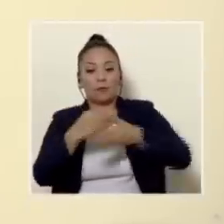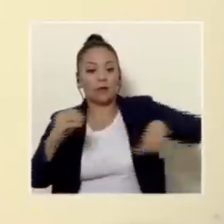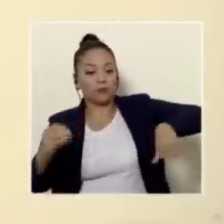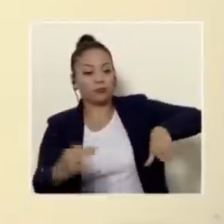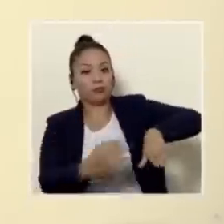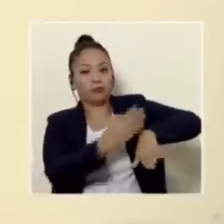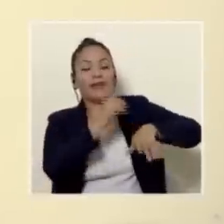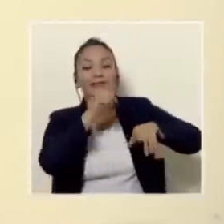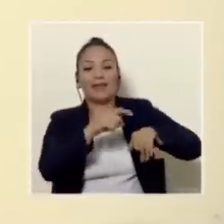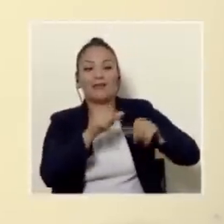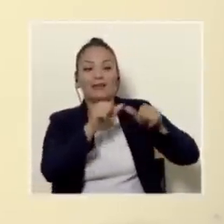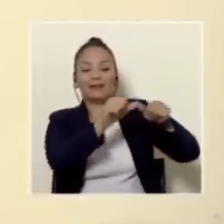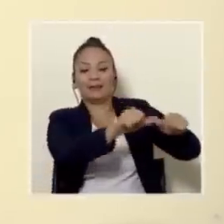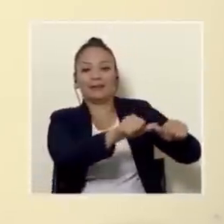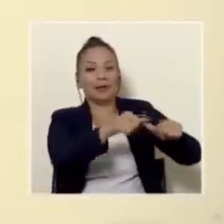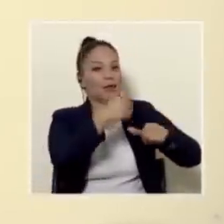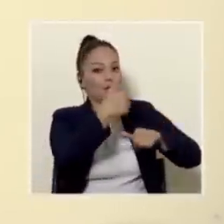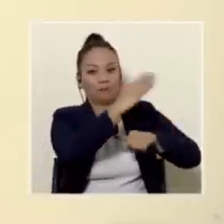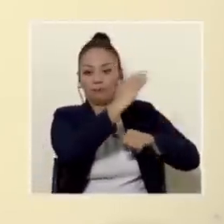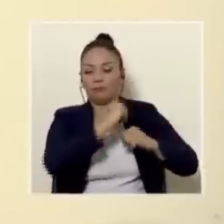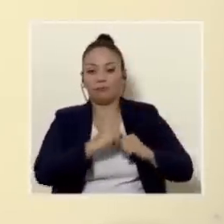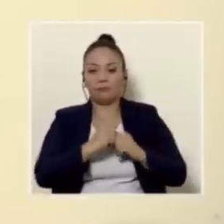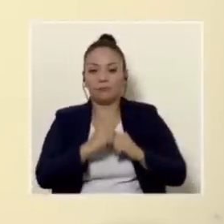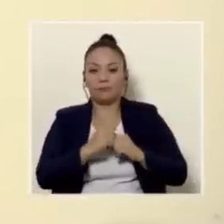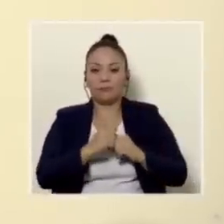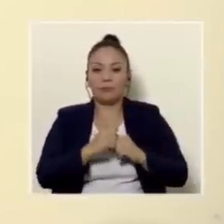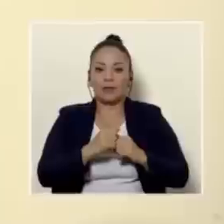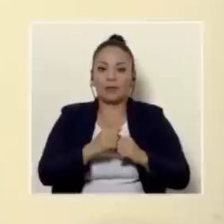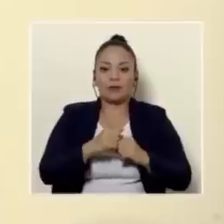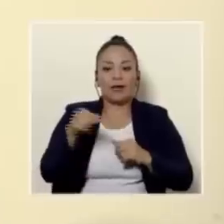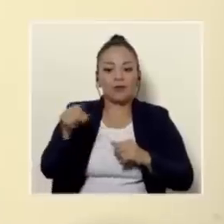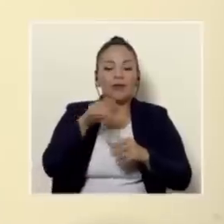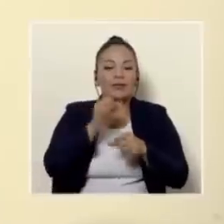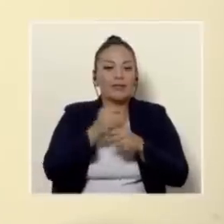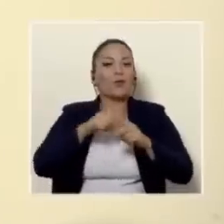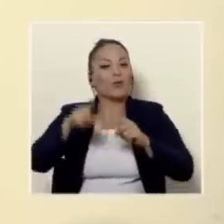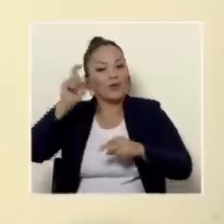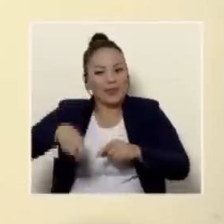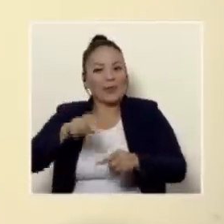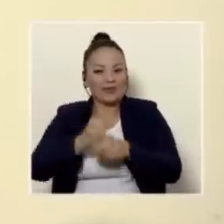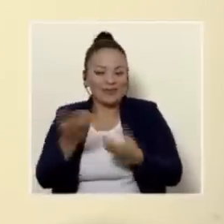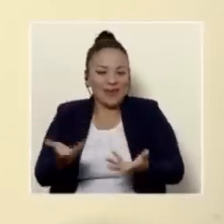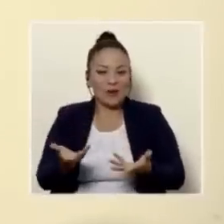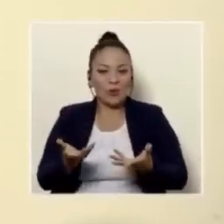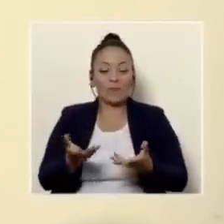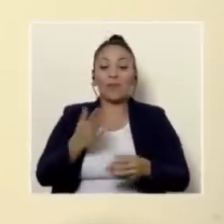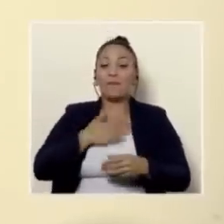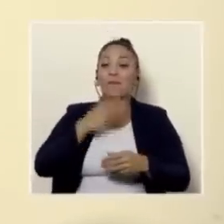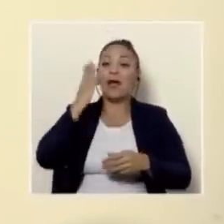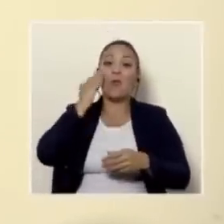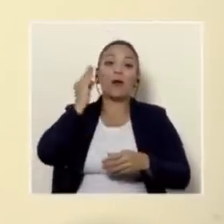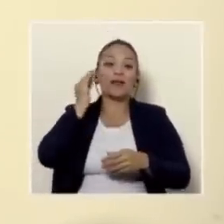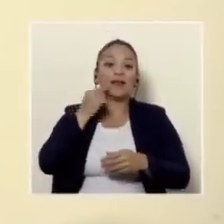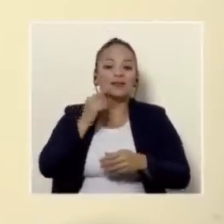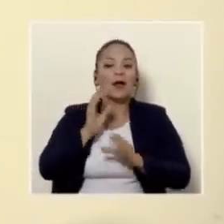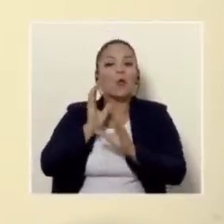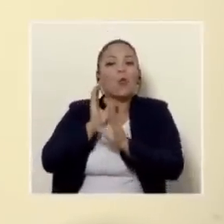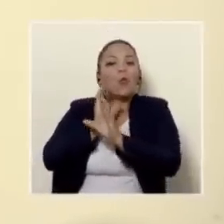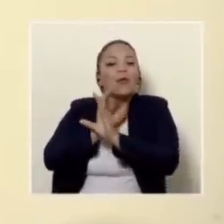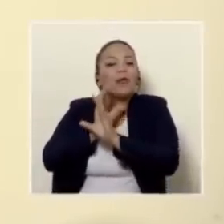debe fluir, ¿verdad? Mi abuelita decía, cuidado sea